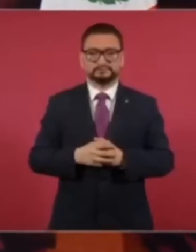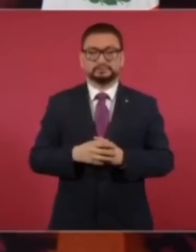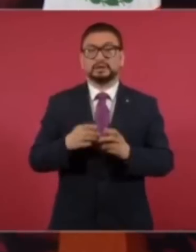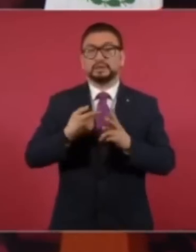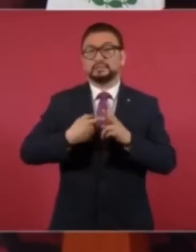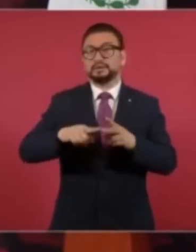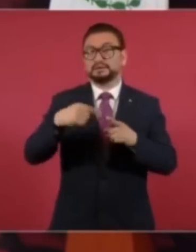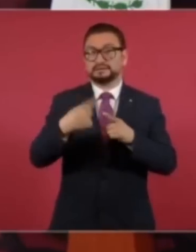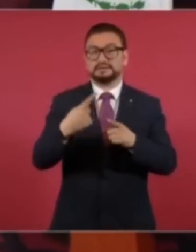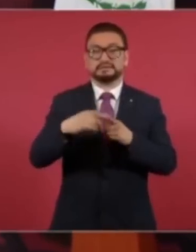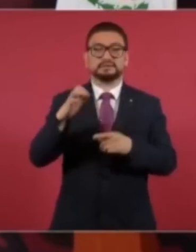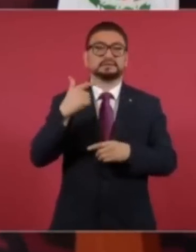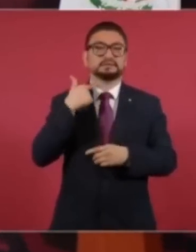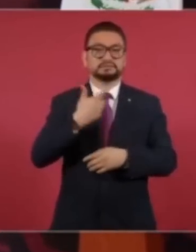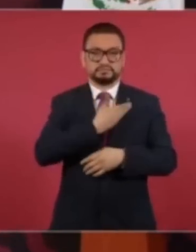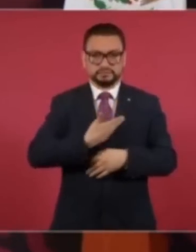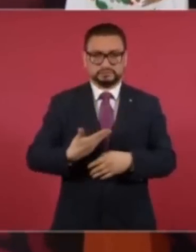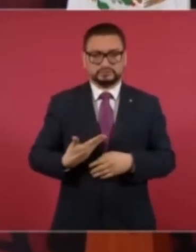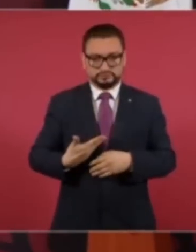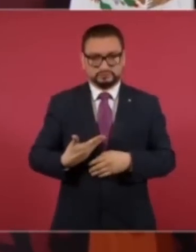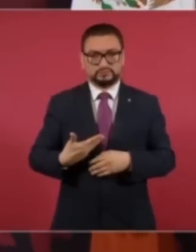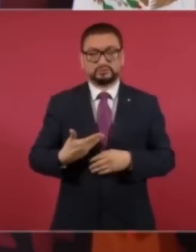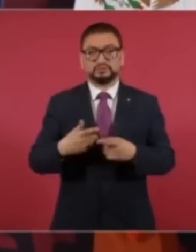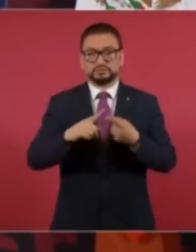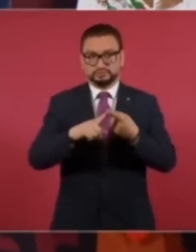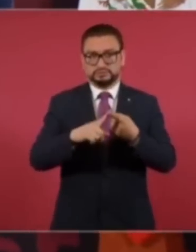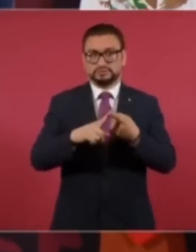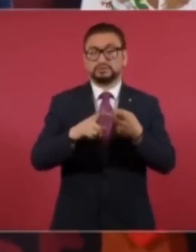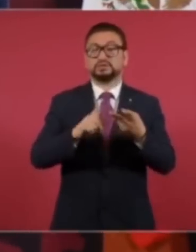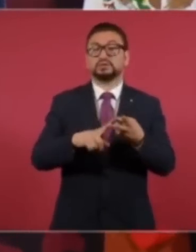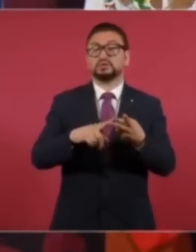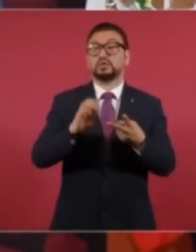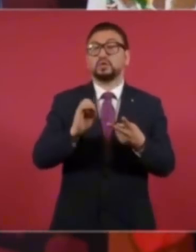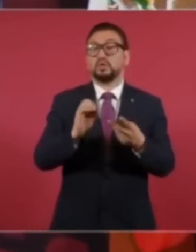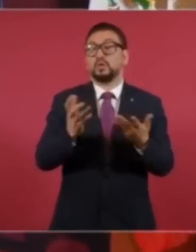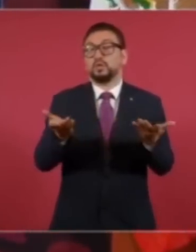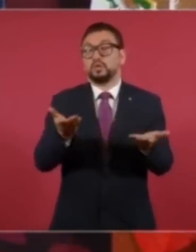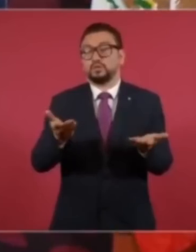empezando por expresidentes, o